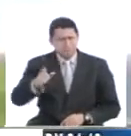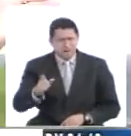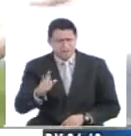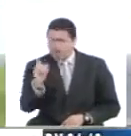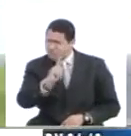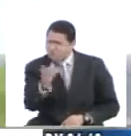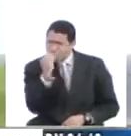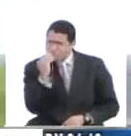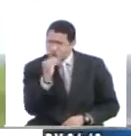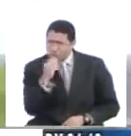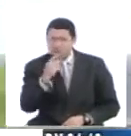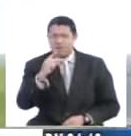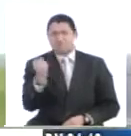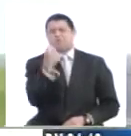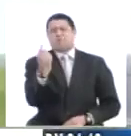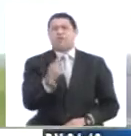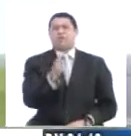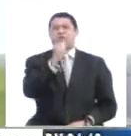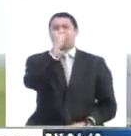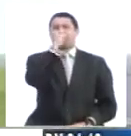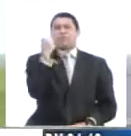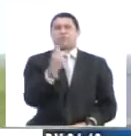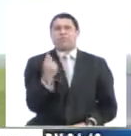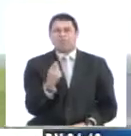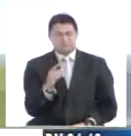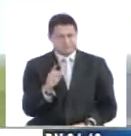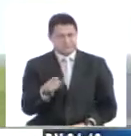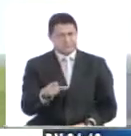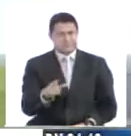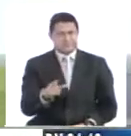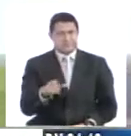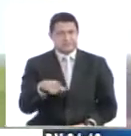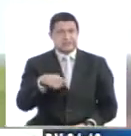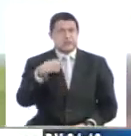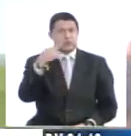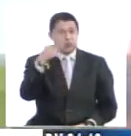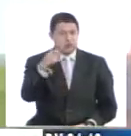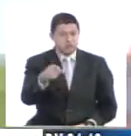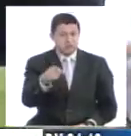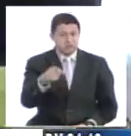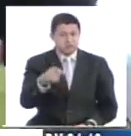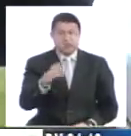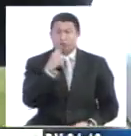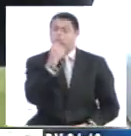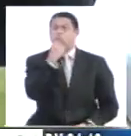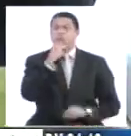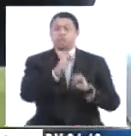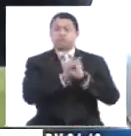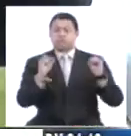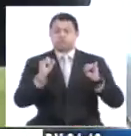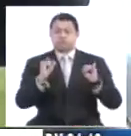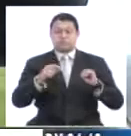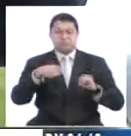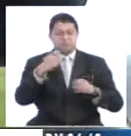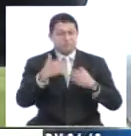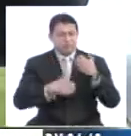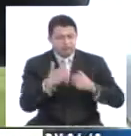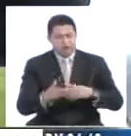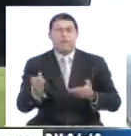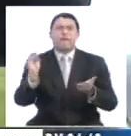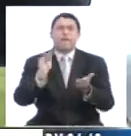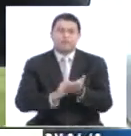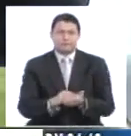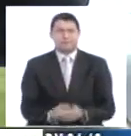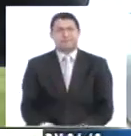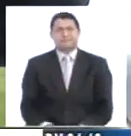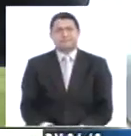alimentarse y sustituyen entonces el alimento con eso cuando deje de tomarse ese batido vamos a tener otro el